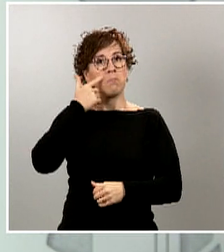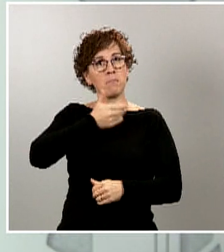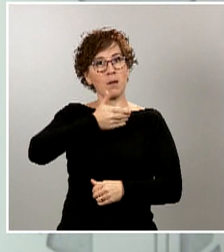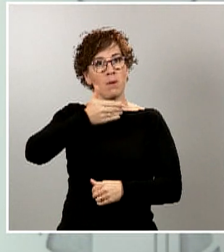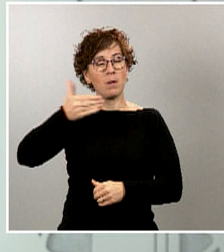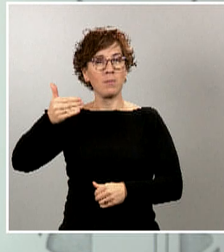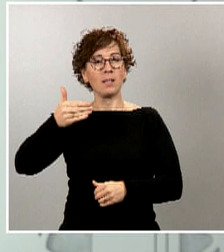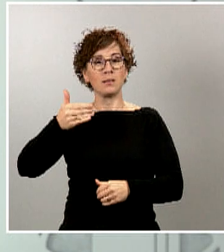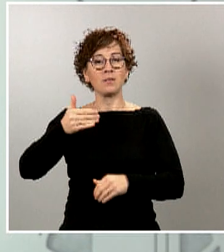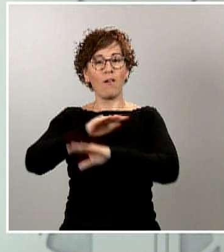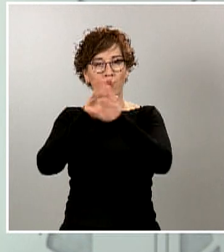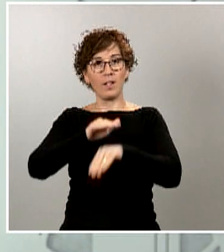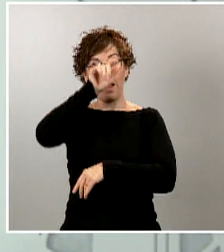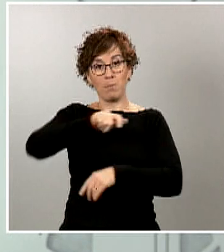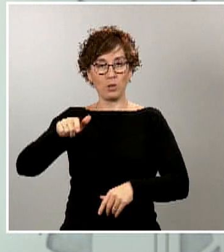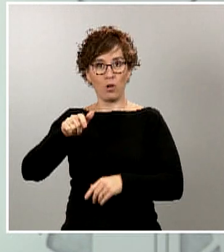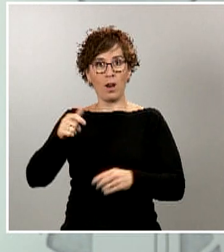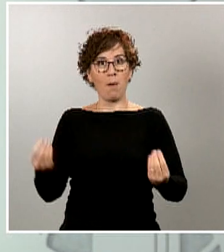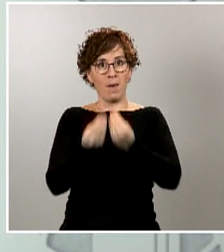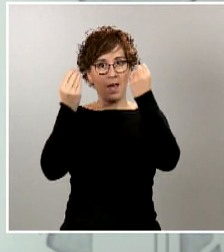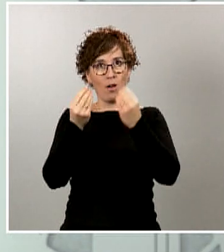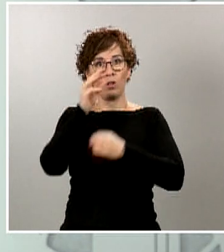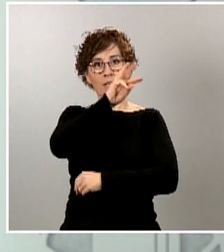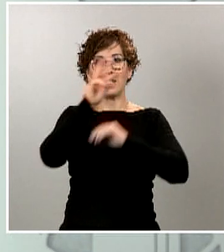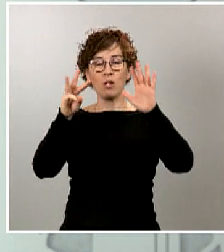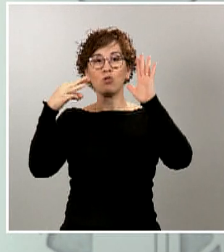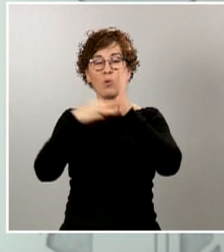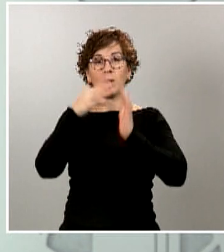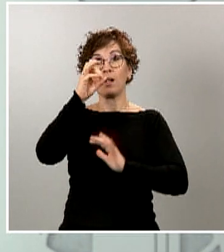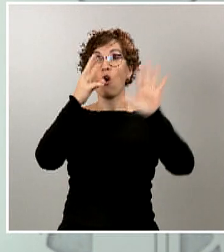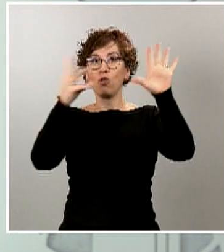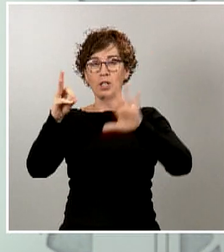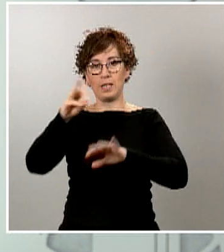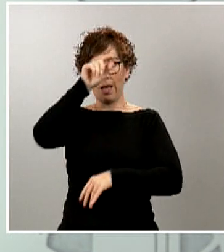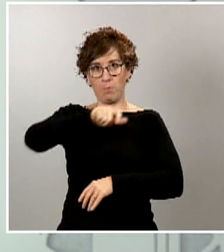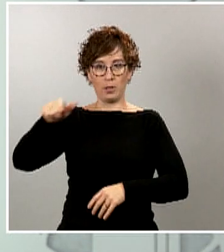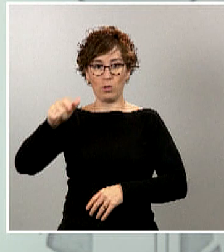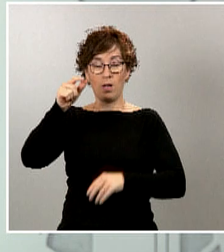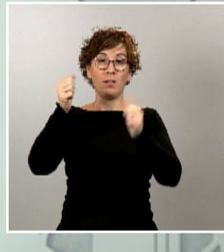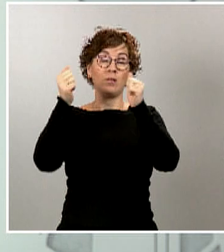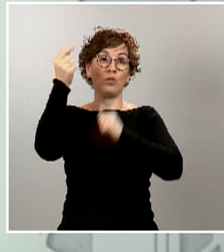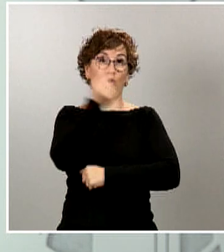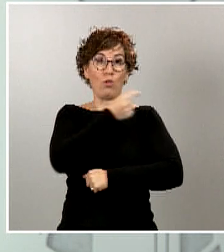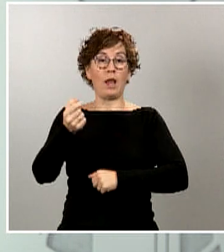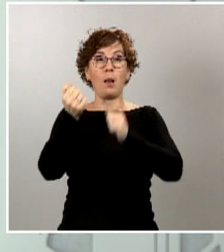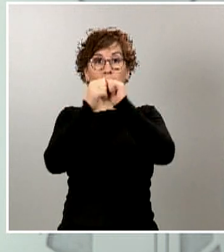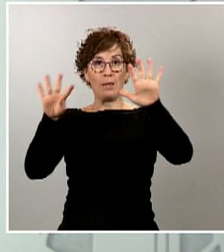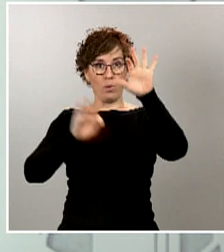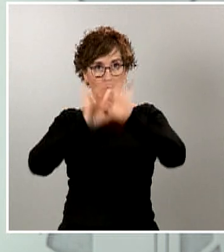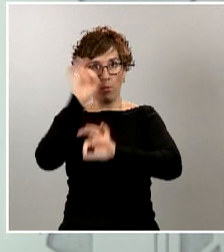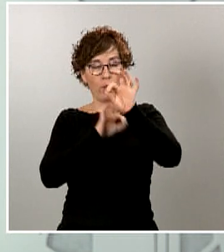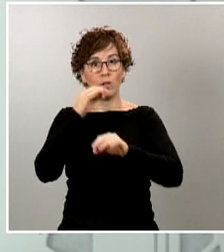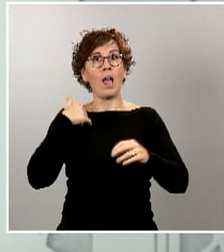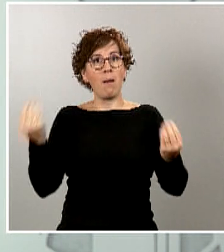recuperadas, que hoy ya asciende a 38.080 personas, un 29% del total de casos, una cifra esperanzadora,